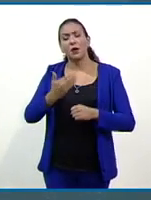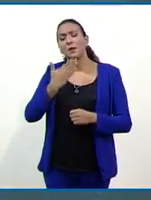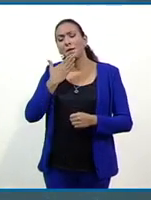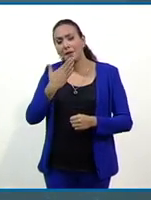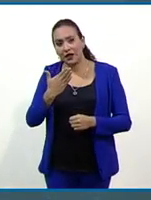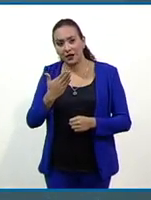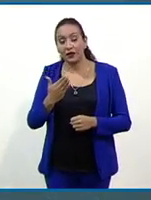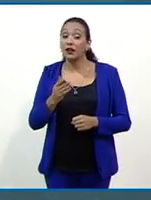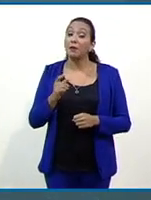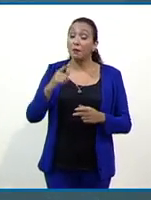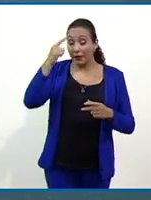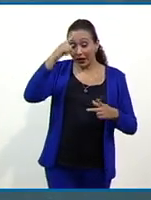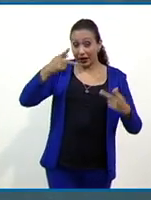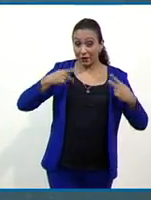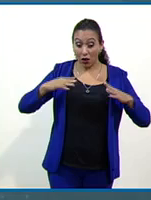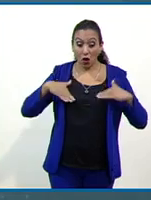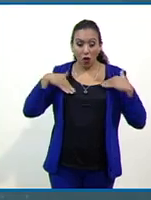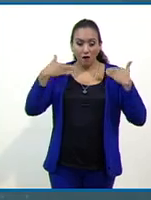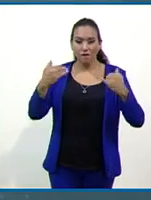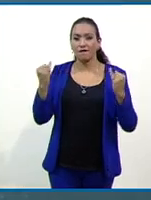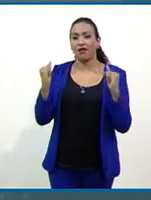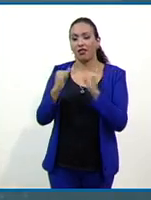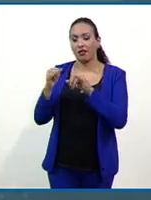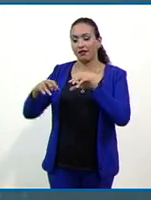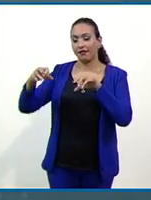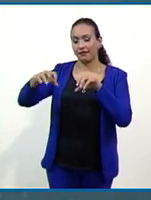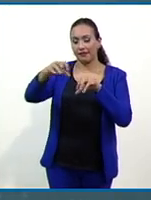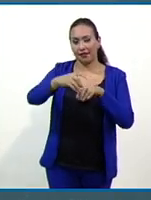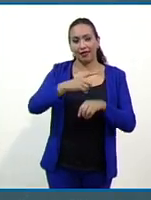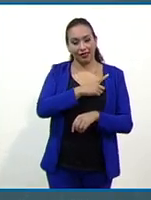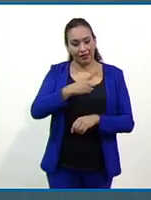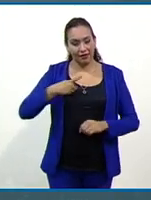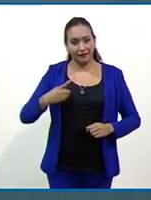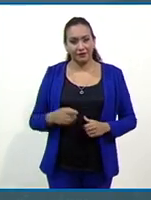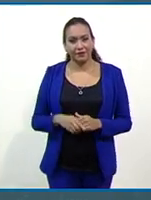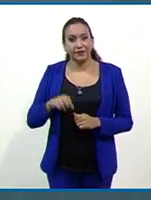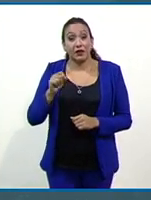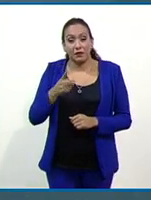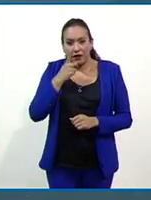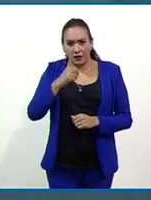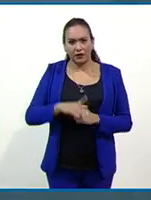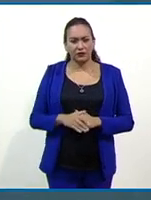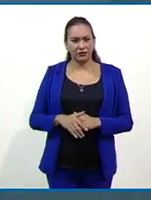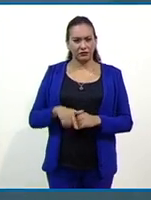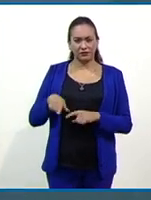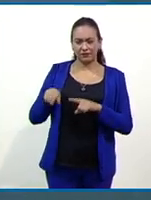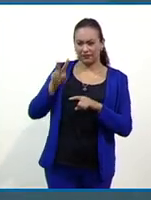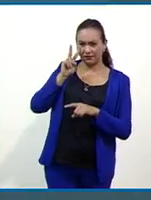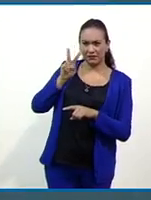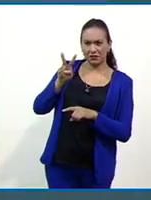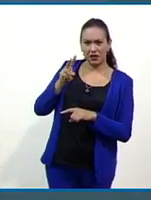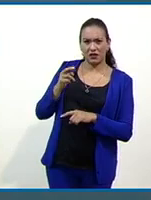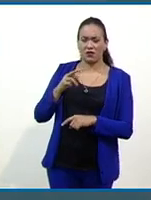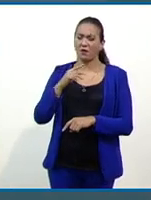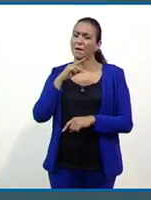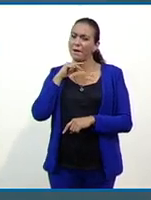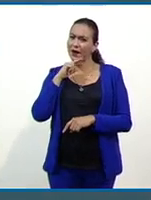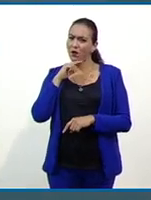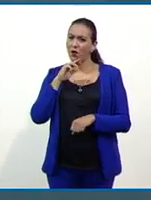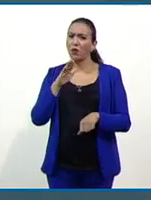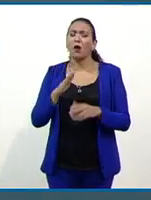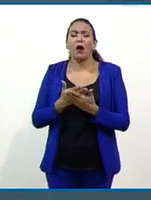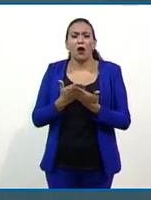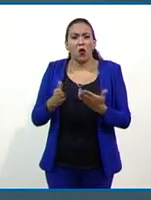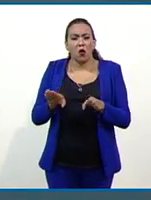en nuestras instituciones. También manifestó su preocupación por la decisión de llevar a cabo un sorteo a través de una